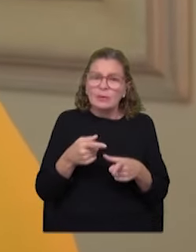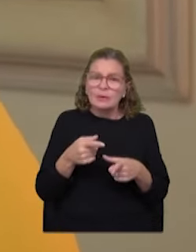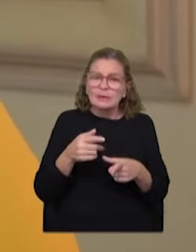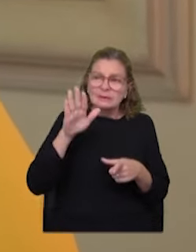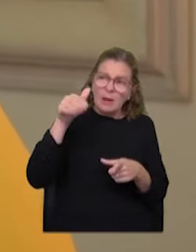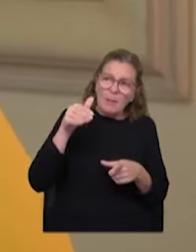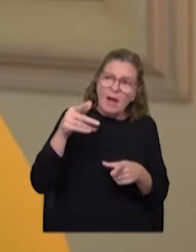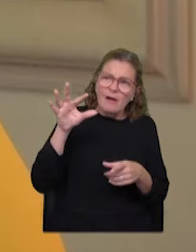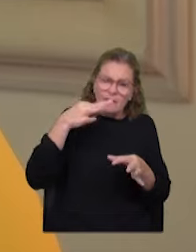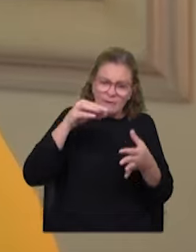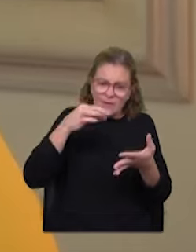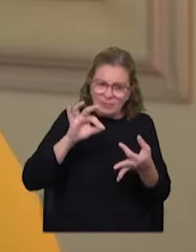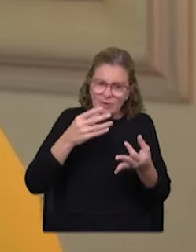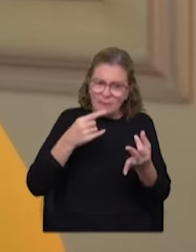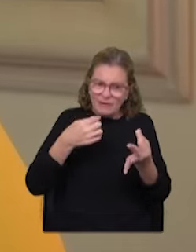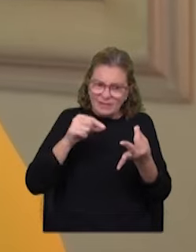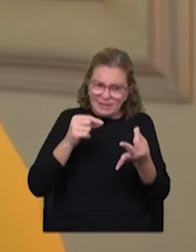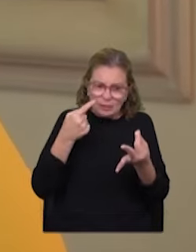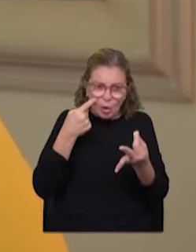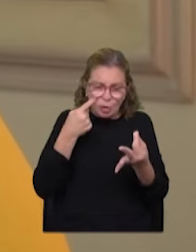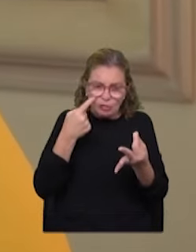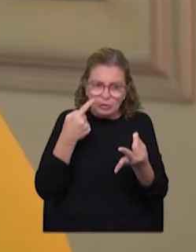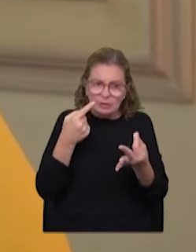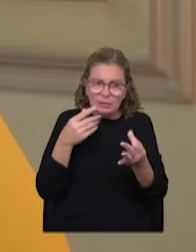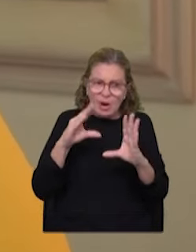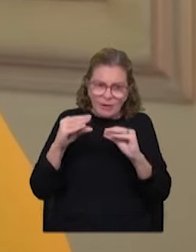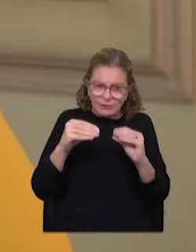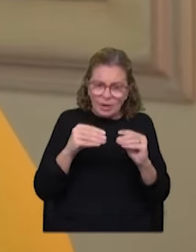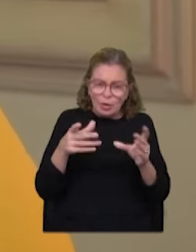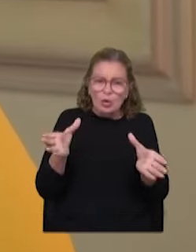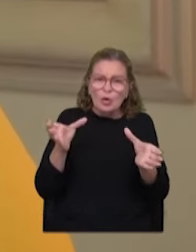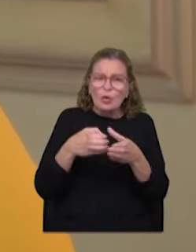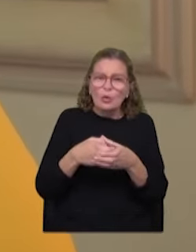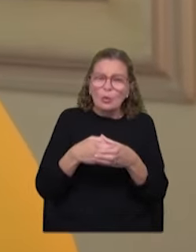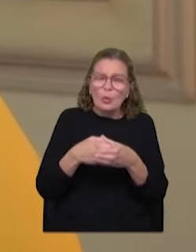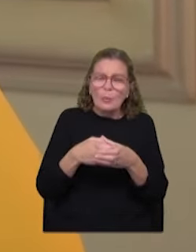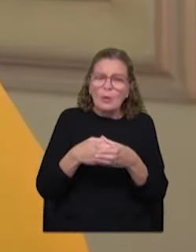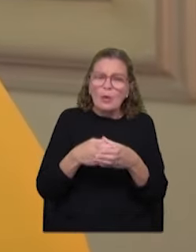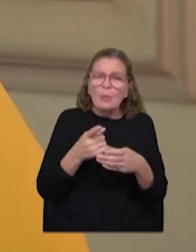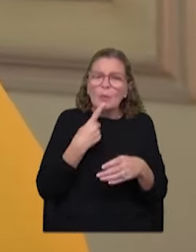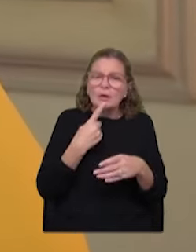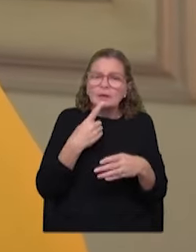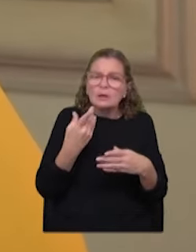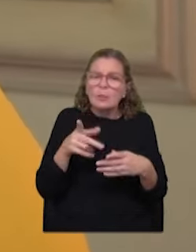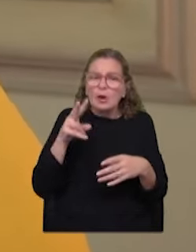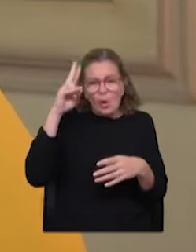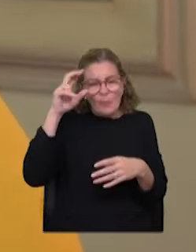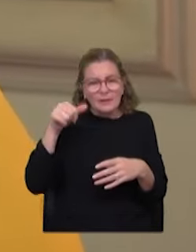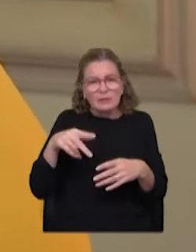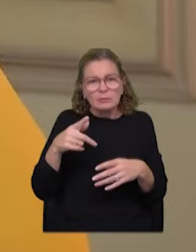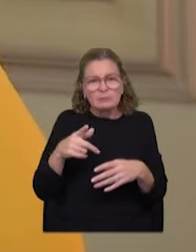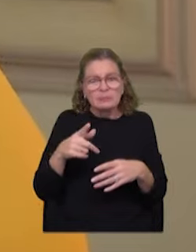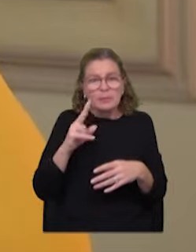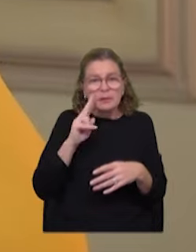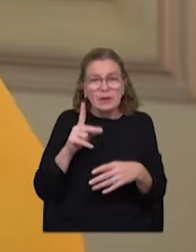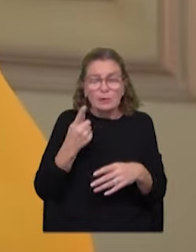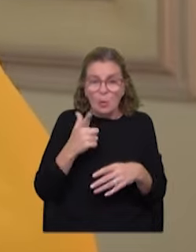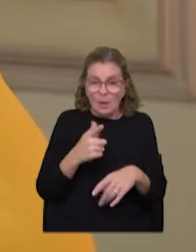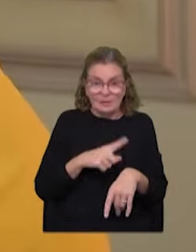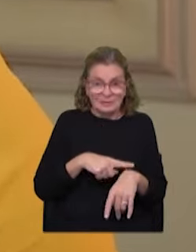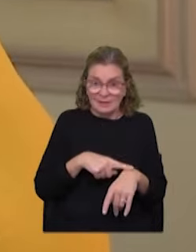para conocer en detalle esto lo lo han hablado Por otra parte con con otros con otros partidos para saber su opinión Mire no s no dio el